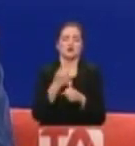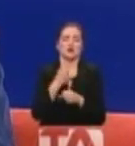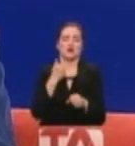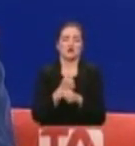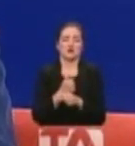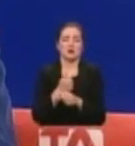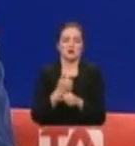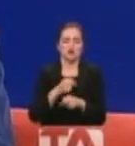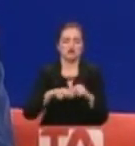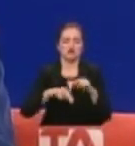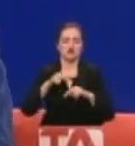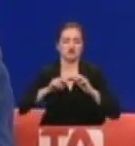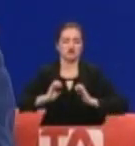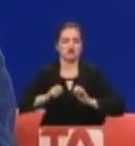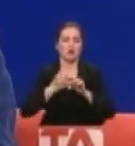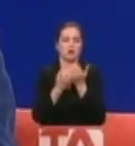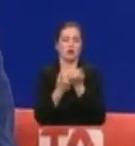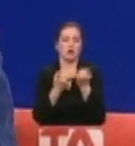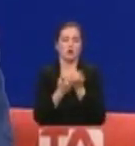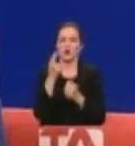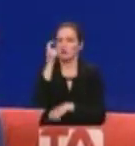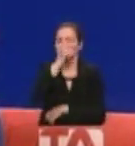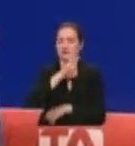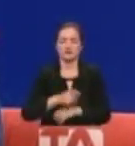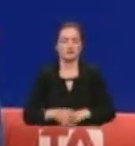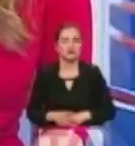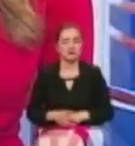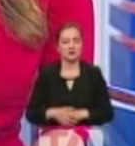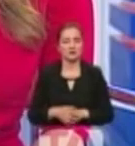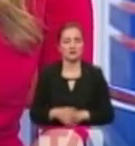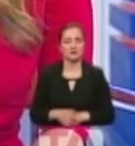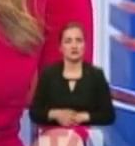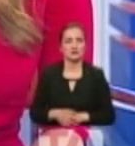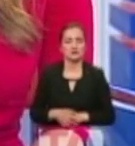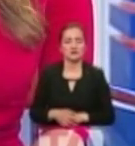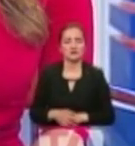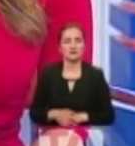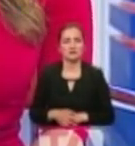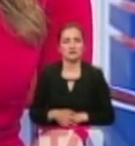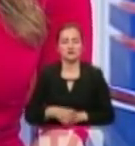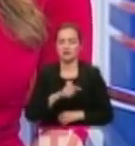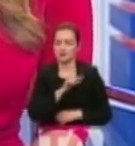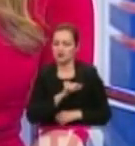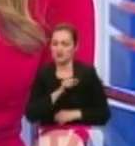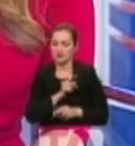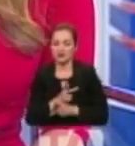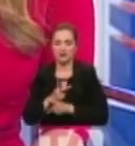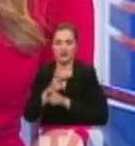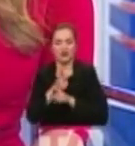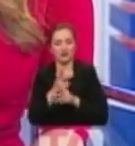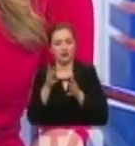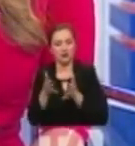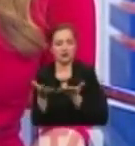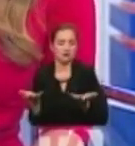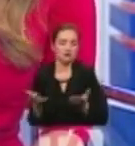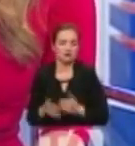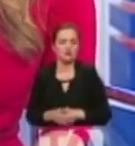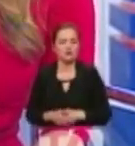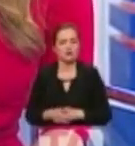ese contexto? Me parece bastante complicado. Pero yo creo que ahí cabe un llamado a la conciencia de los concejales, ¿no?